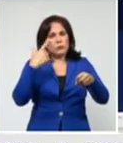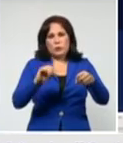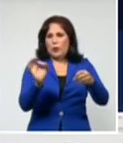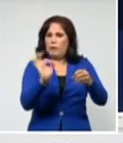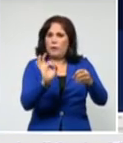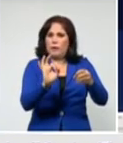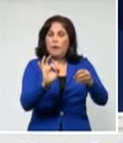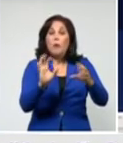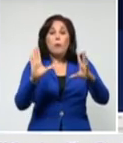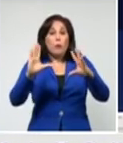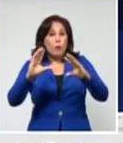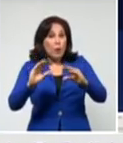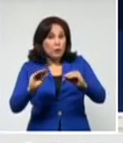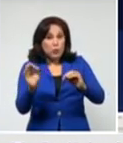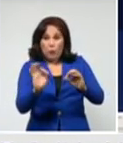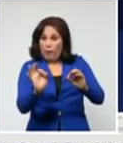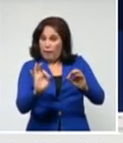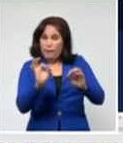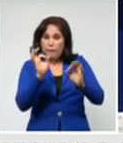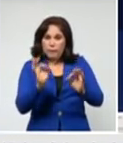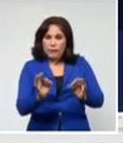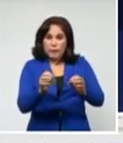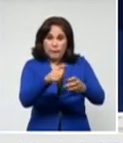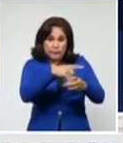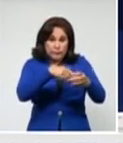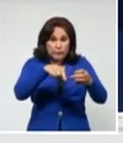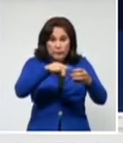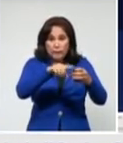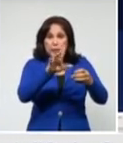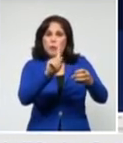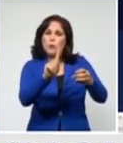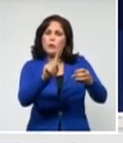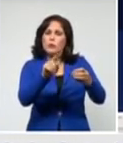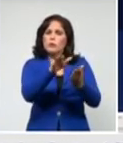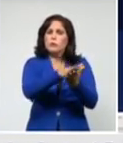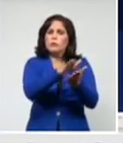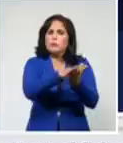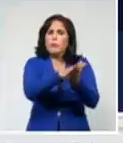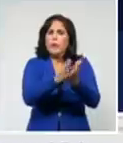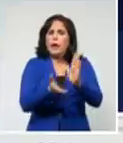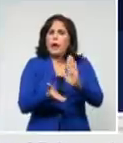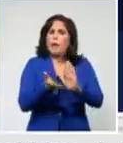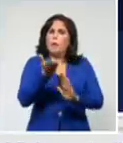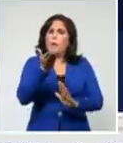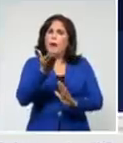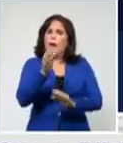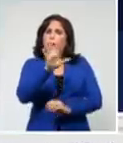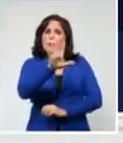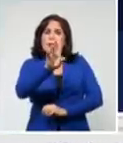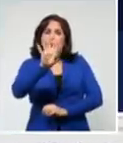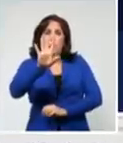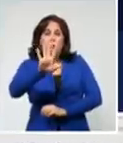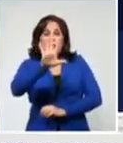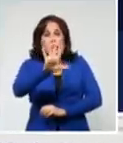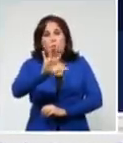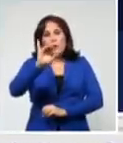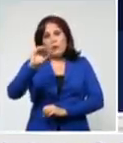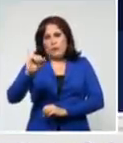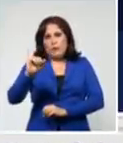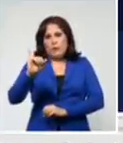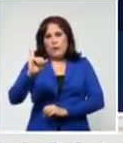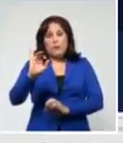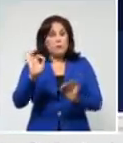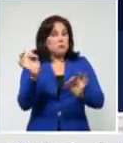noche y se han recuperado de los que teníamos acumulados y estamos hablando de 56 que no se ha